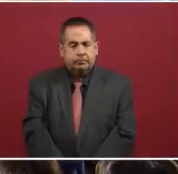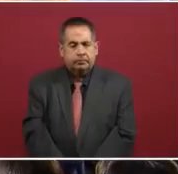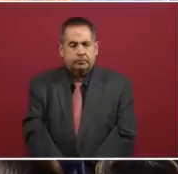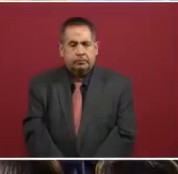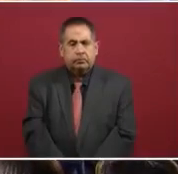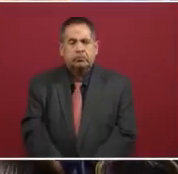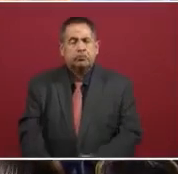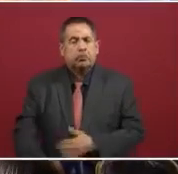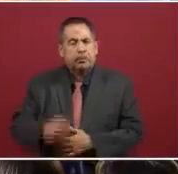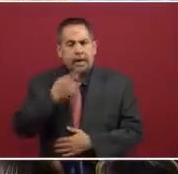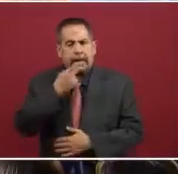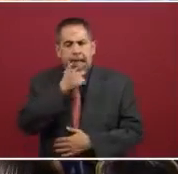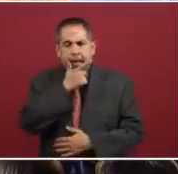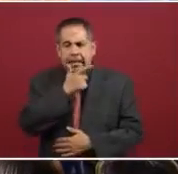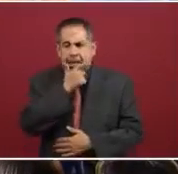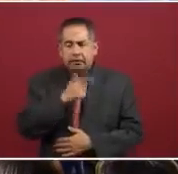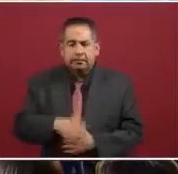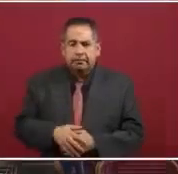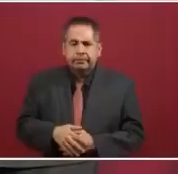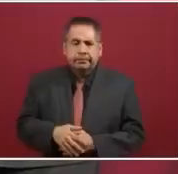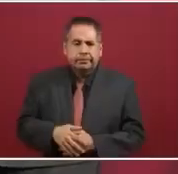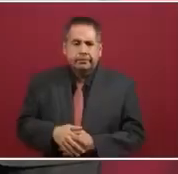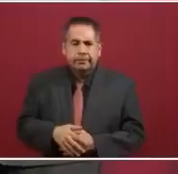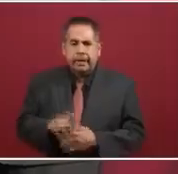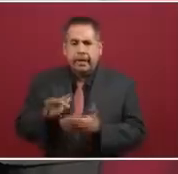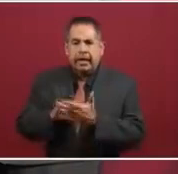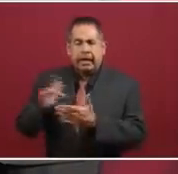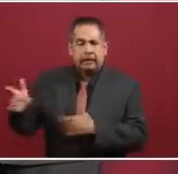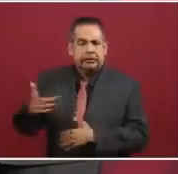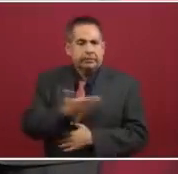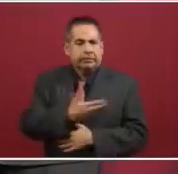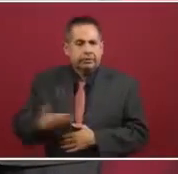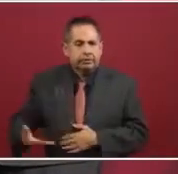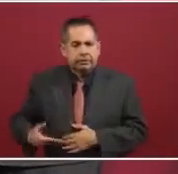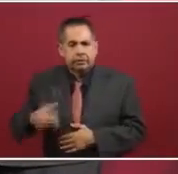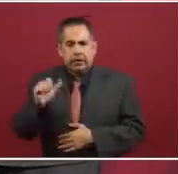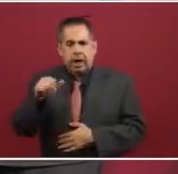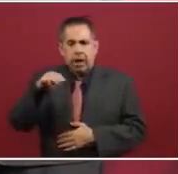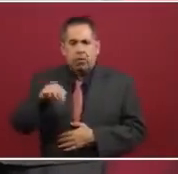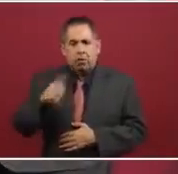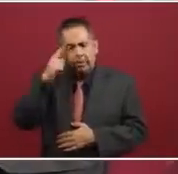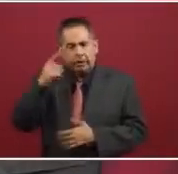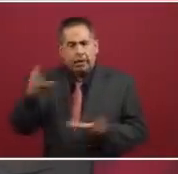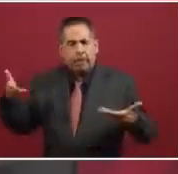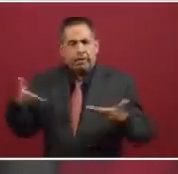President López Obrador, for the invitation to appear here today.